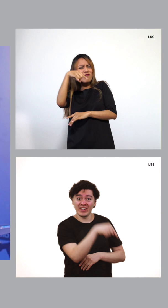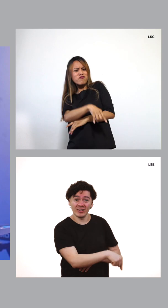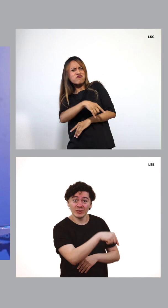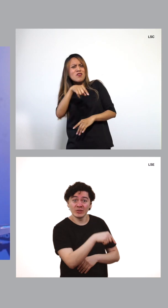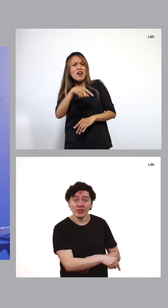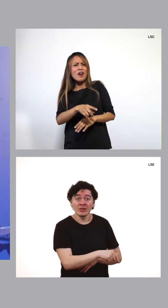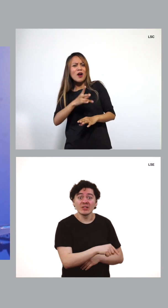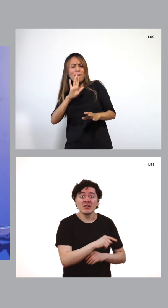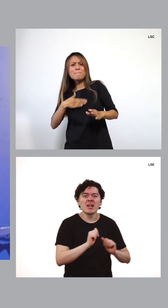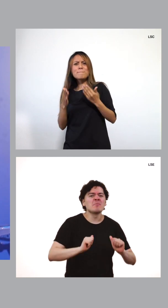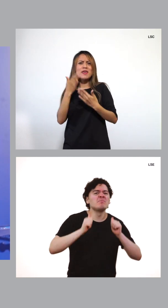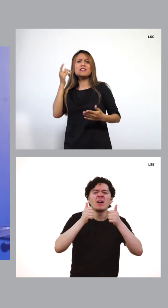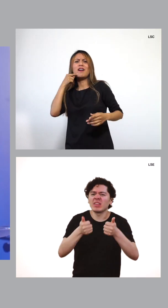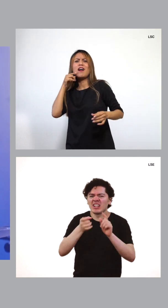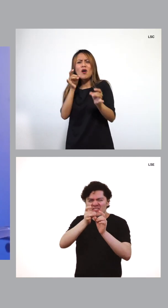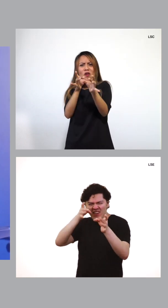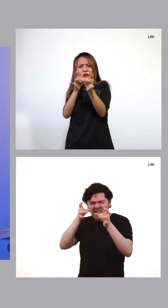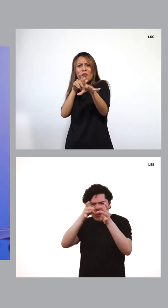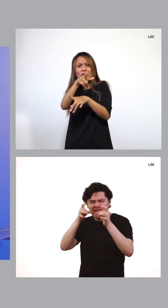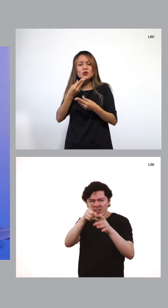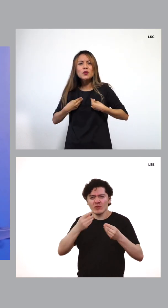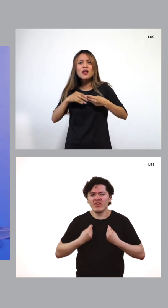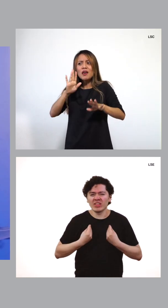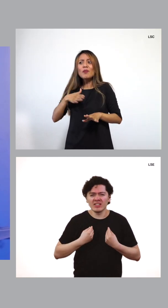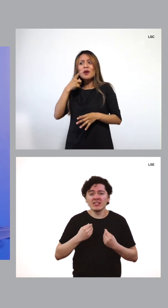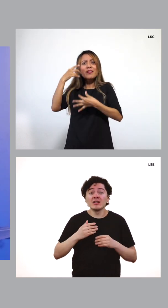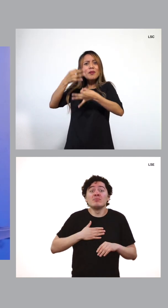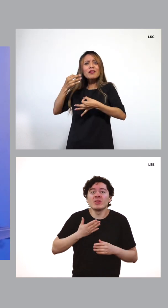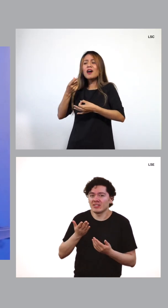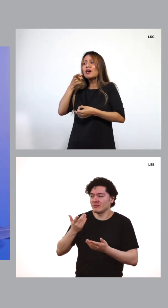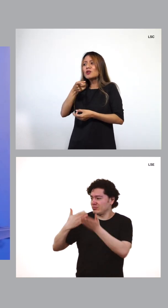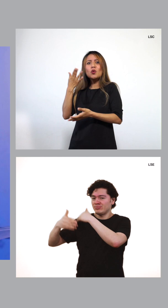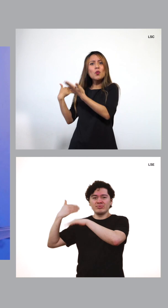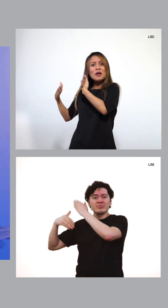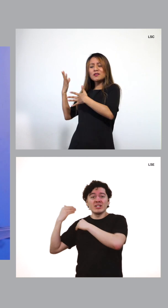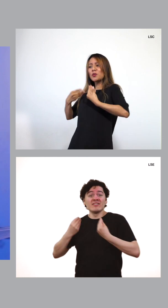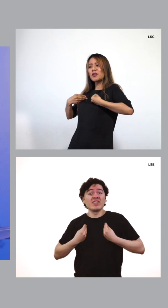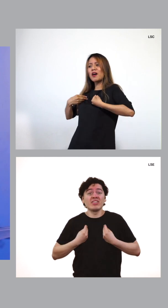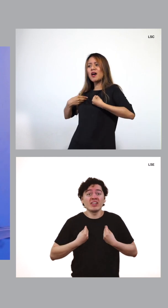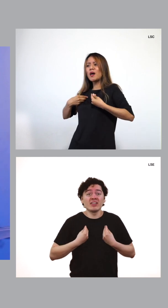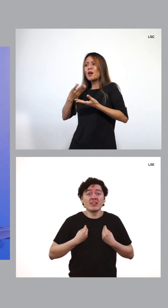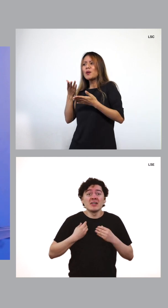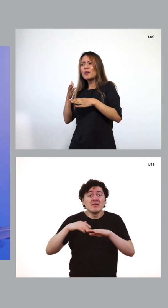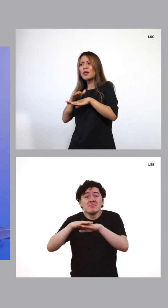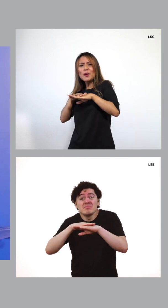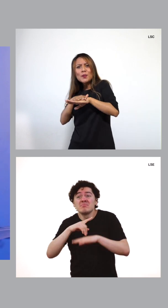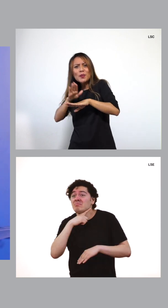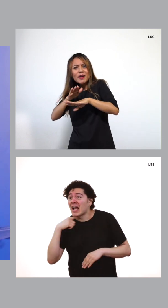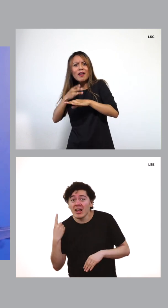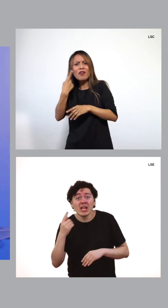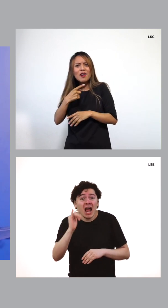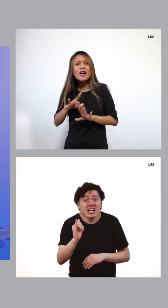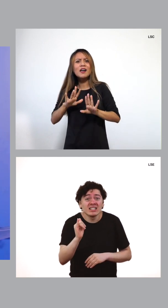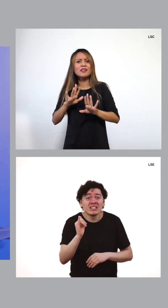una mentira o quizás una verdad, quizás es cierto que ese es tu pasado, quizás es cierto que esas son tus cadenas, pero cada vez que su boca es